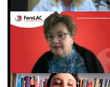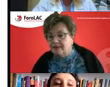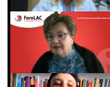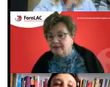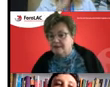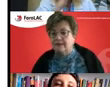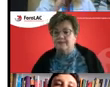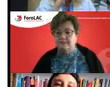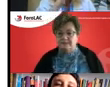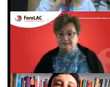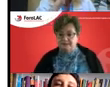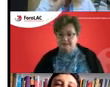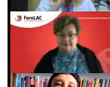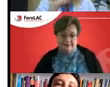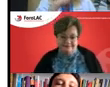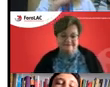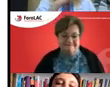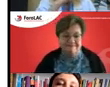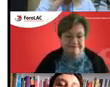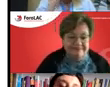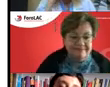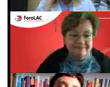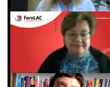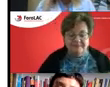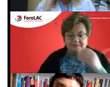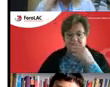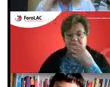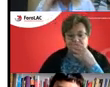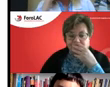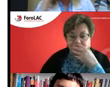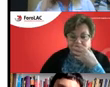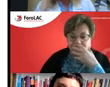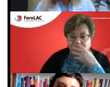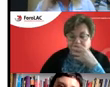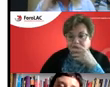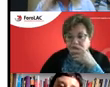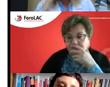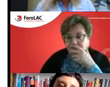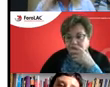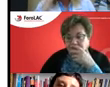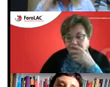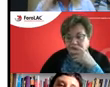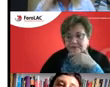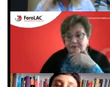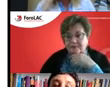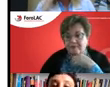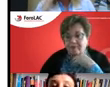Esperanza. Ya. Y entonces, bueno, entonces esto, lo que decíamos, existen barreras